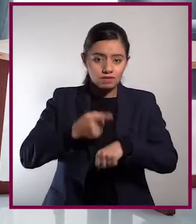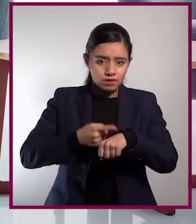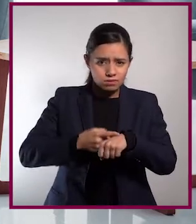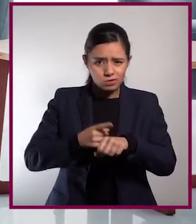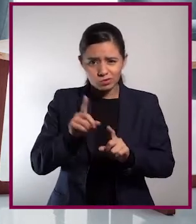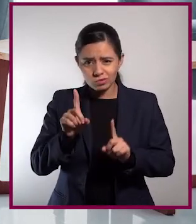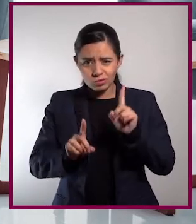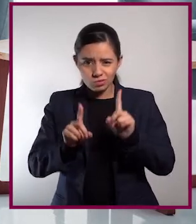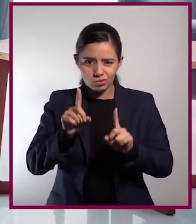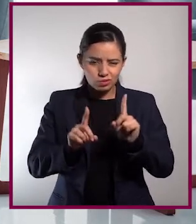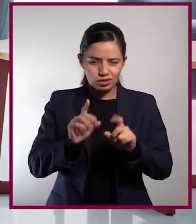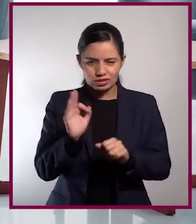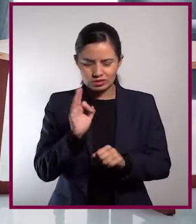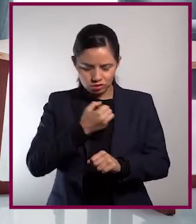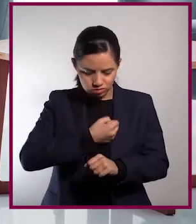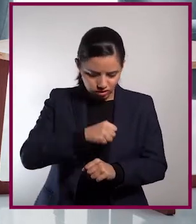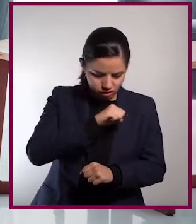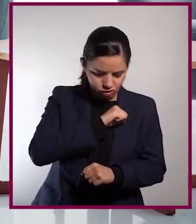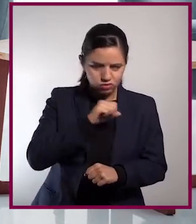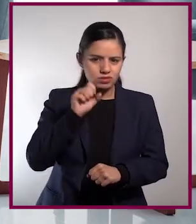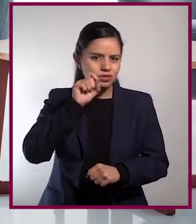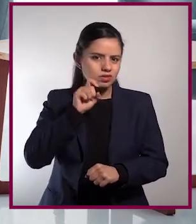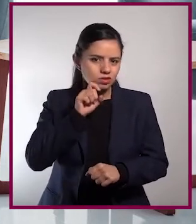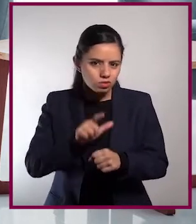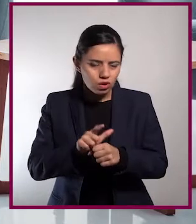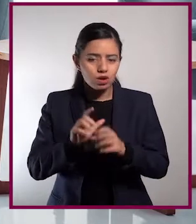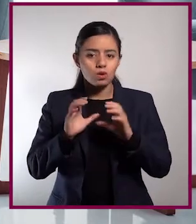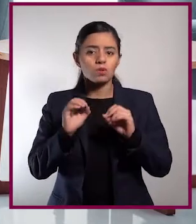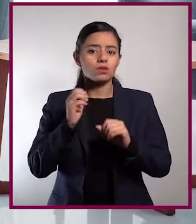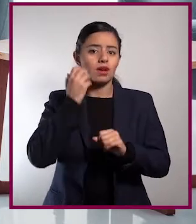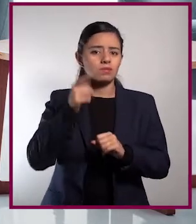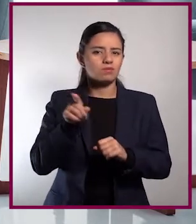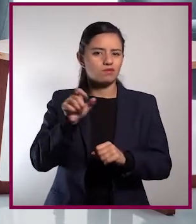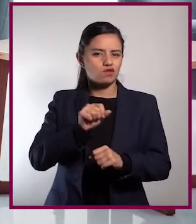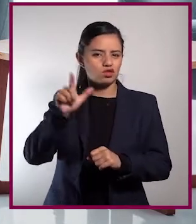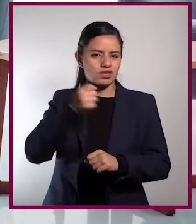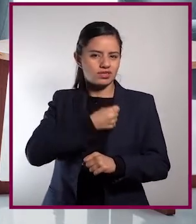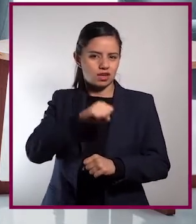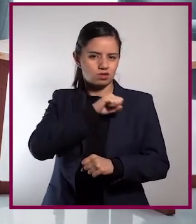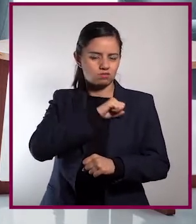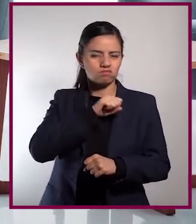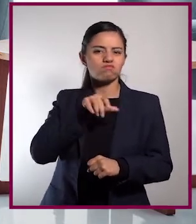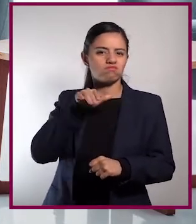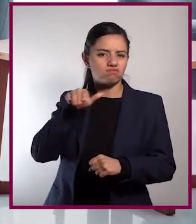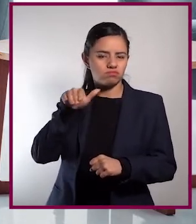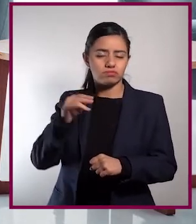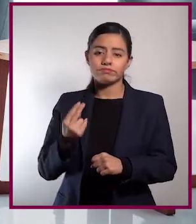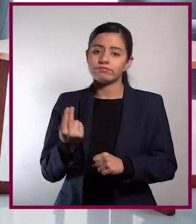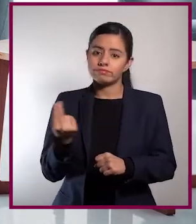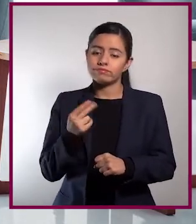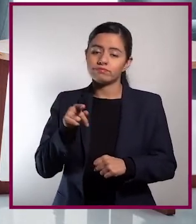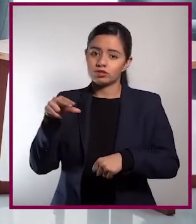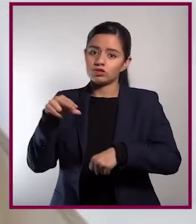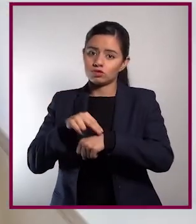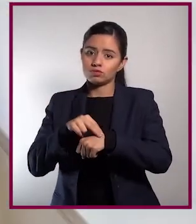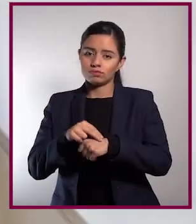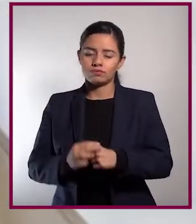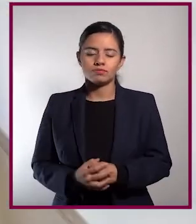sobre algo vinculado a nuestra salud sexual o queremos consultar a un profesional de la salud, necesitamos acudir a servicios